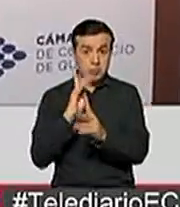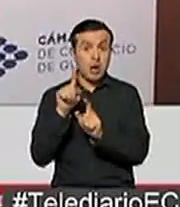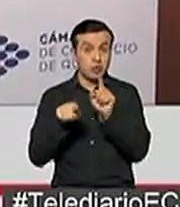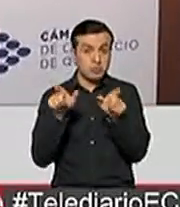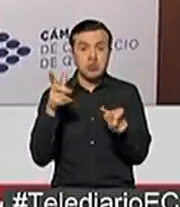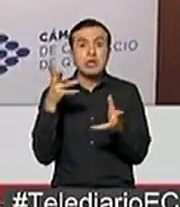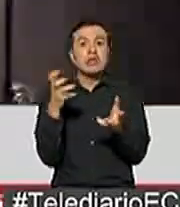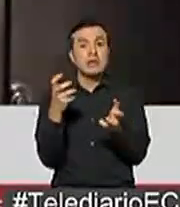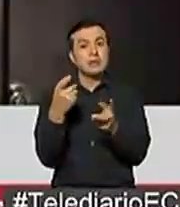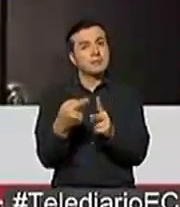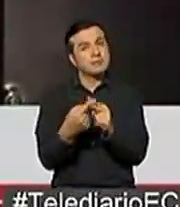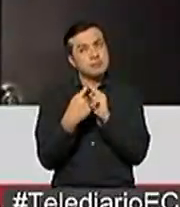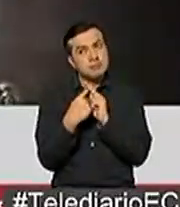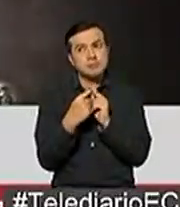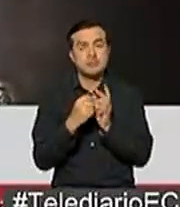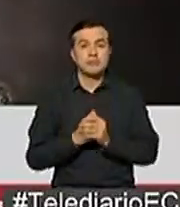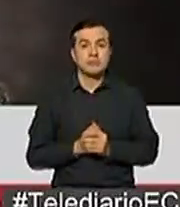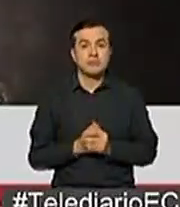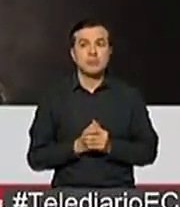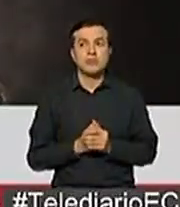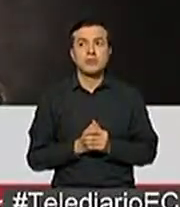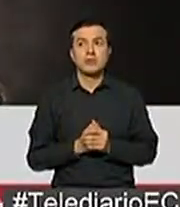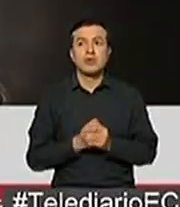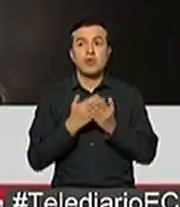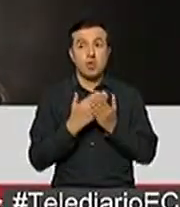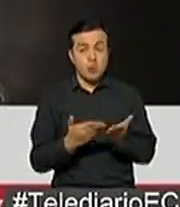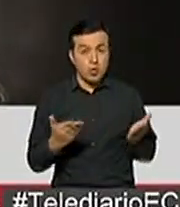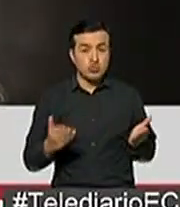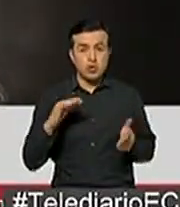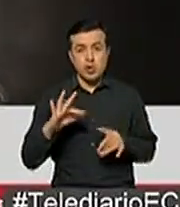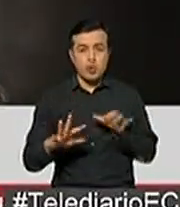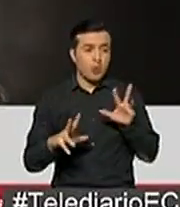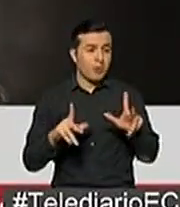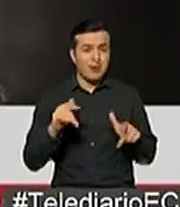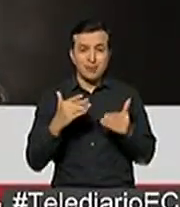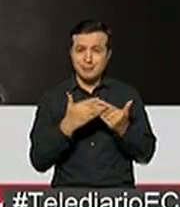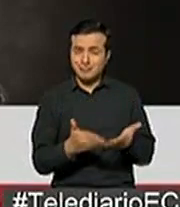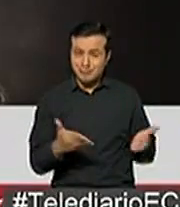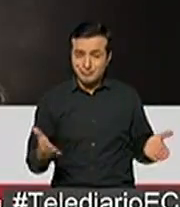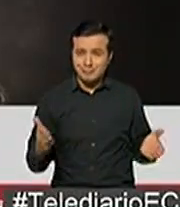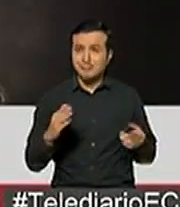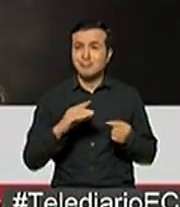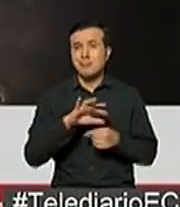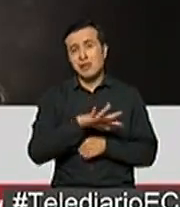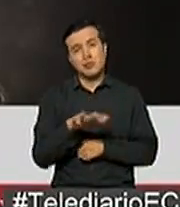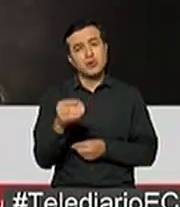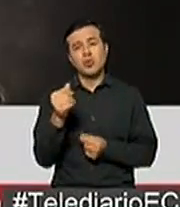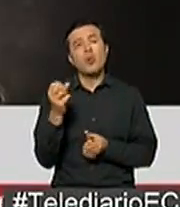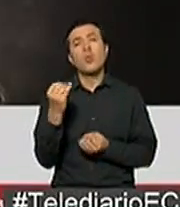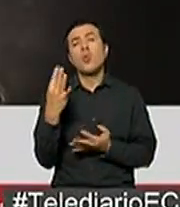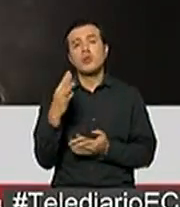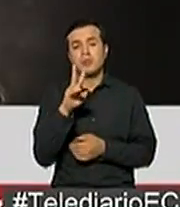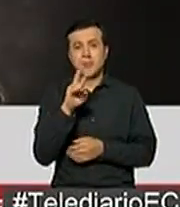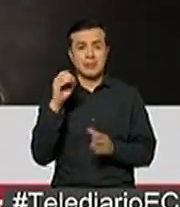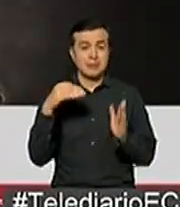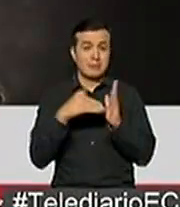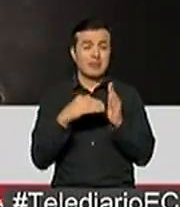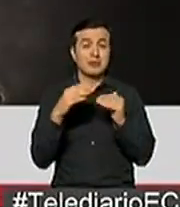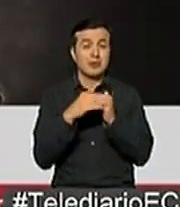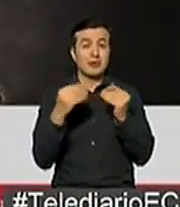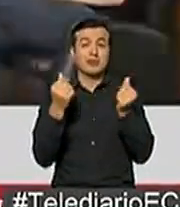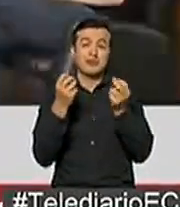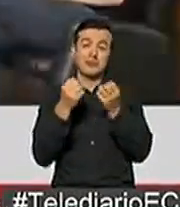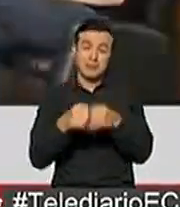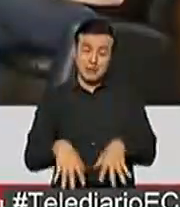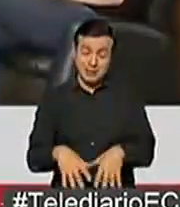acceder a estos créditos es llevaron las máquinas que son lo que trabajamos estamos estimando alrededor de 20 mil dólares solamente en